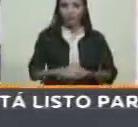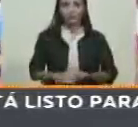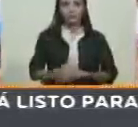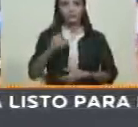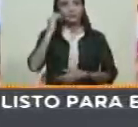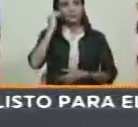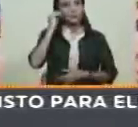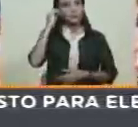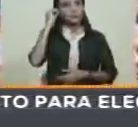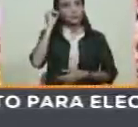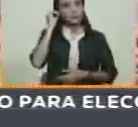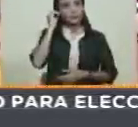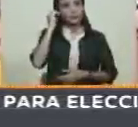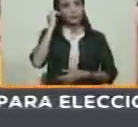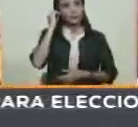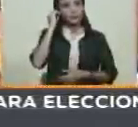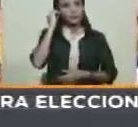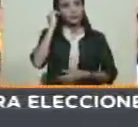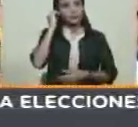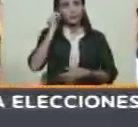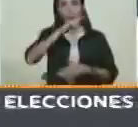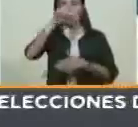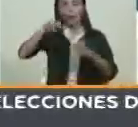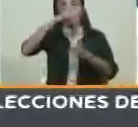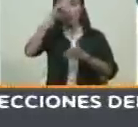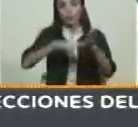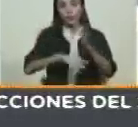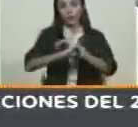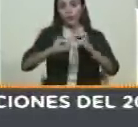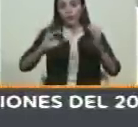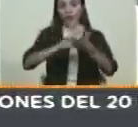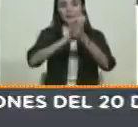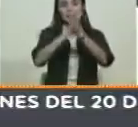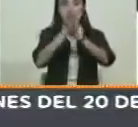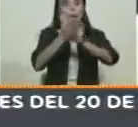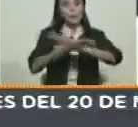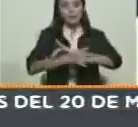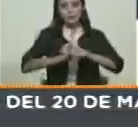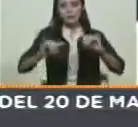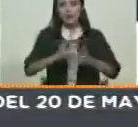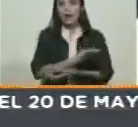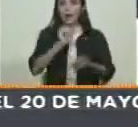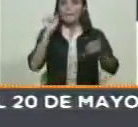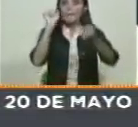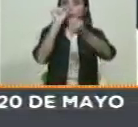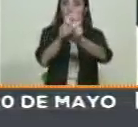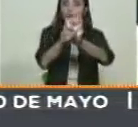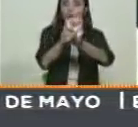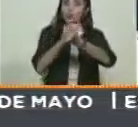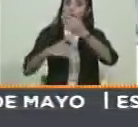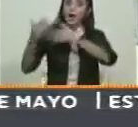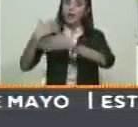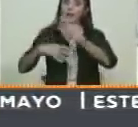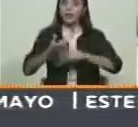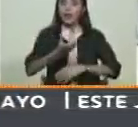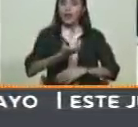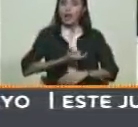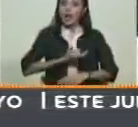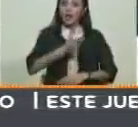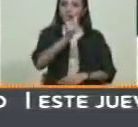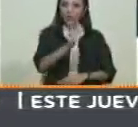más nunca terminó preso el borracho este que el alcalde barquisimento se